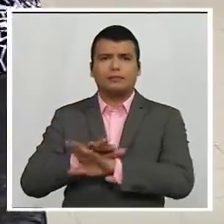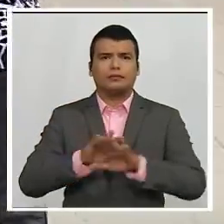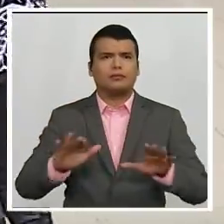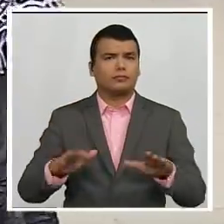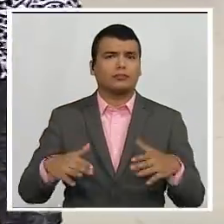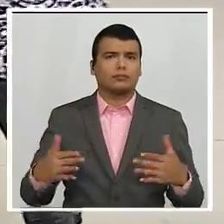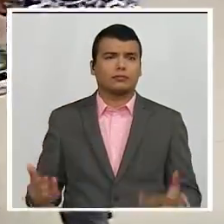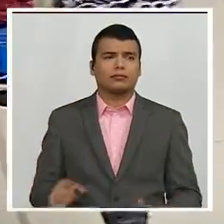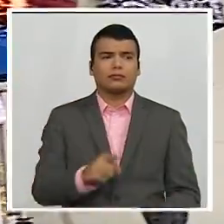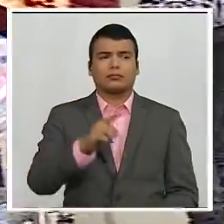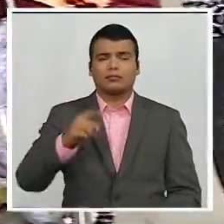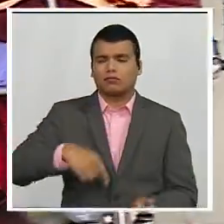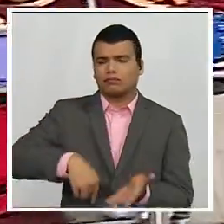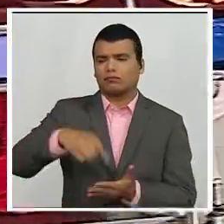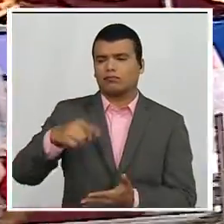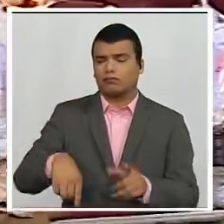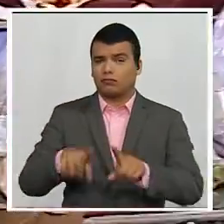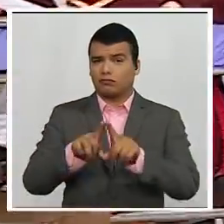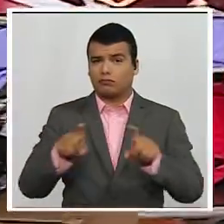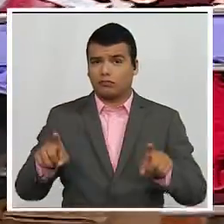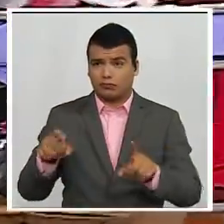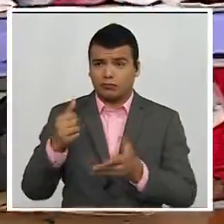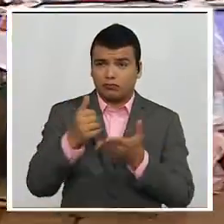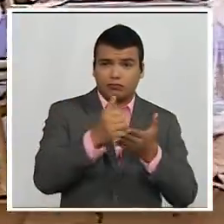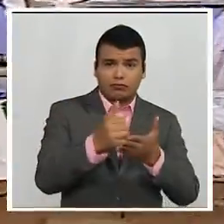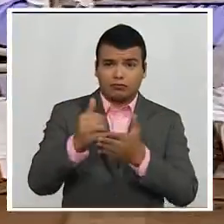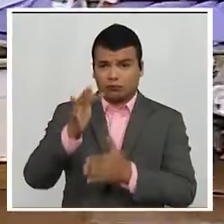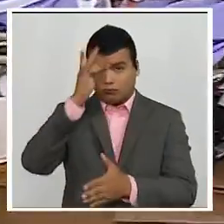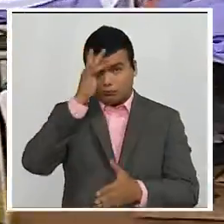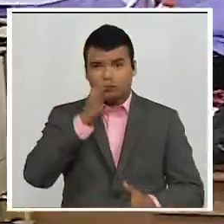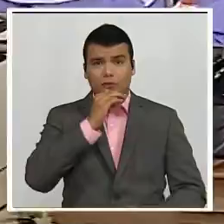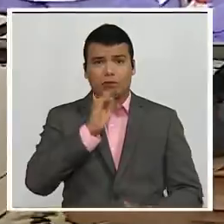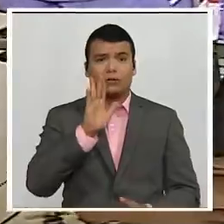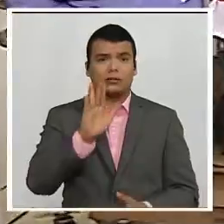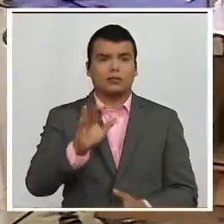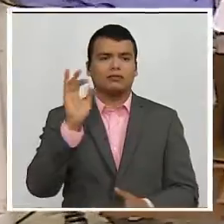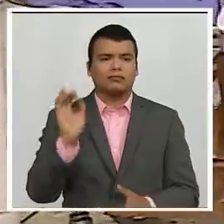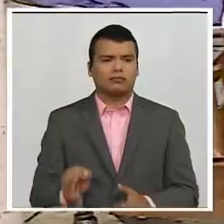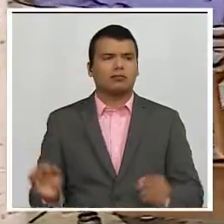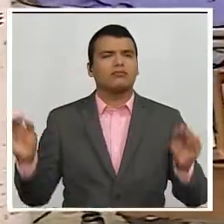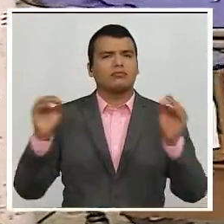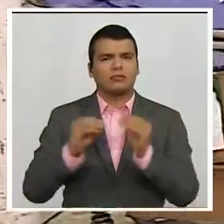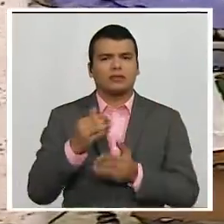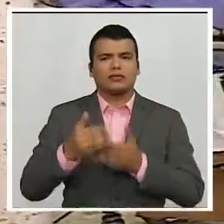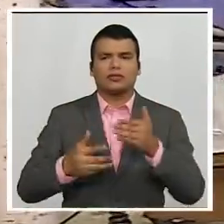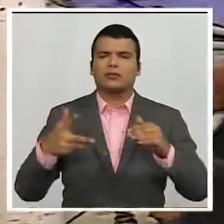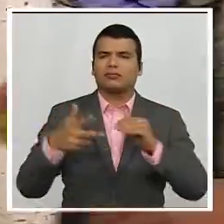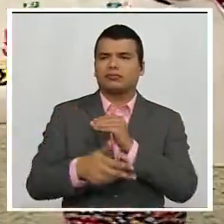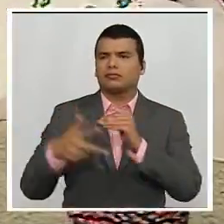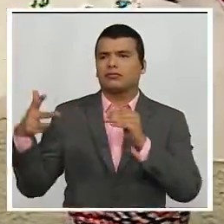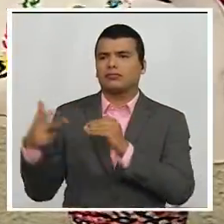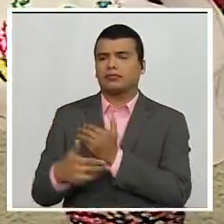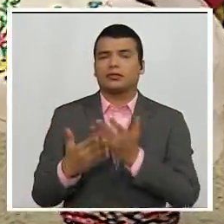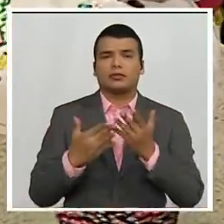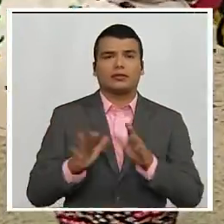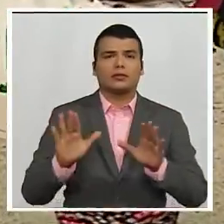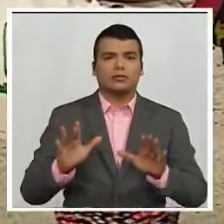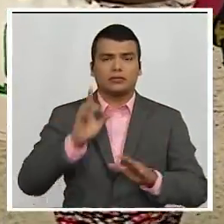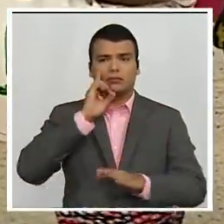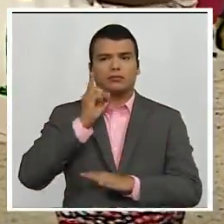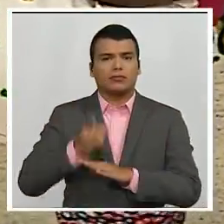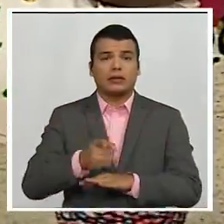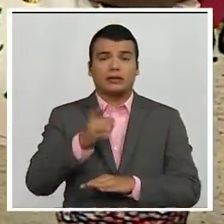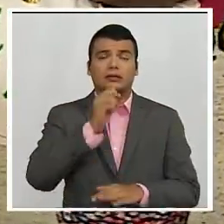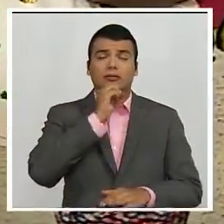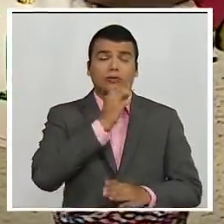mayoría de la contratación que no beneficia al hospital universitario del valle entrará en proceso de liquidación el fallo se da en medio de la crisis que